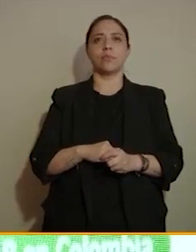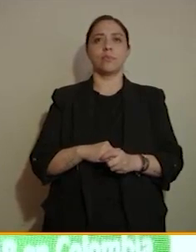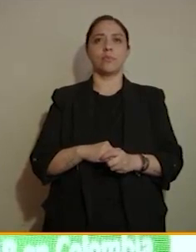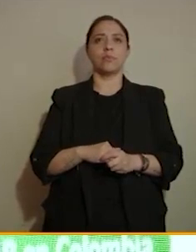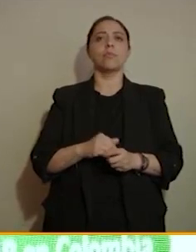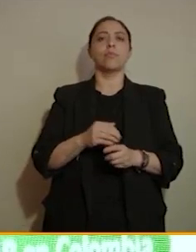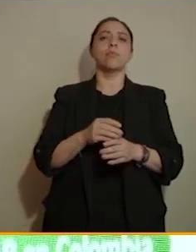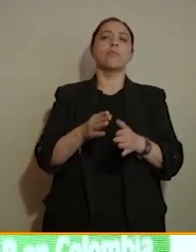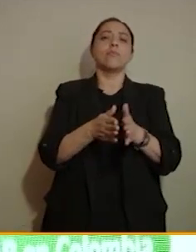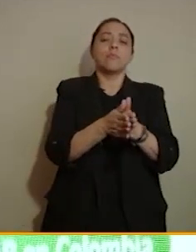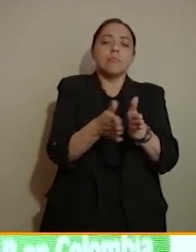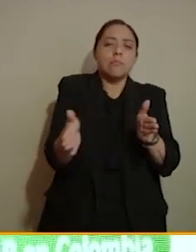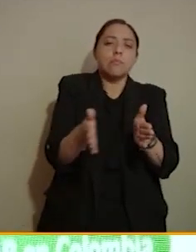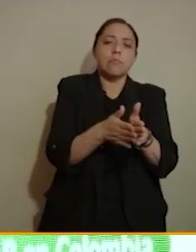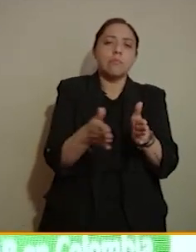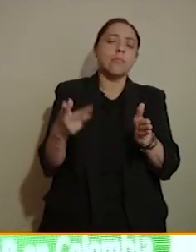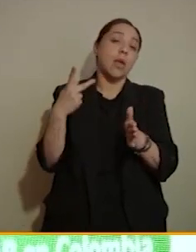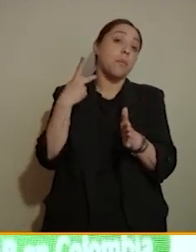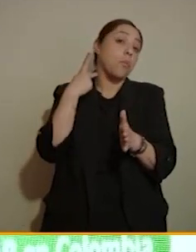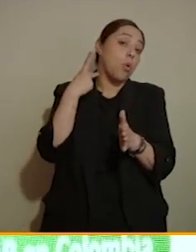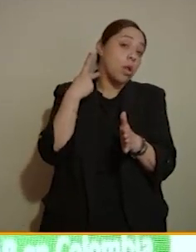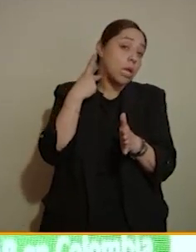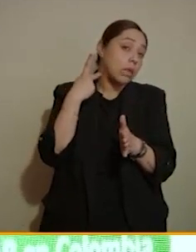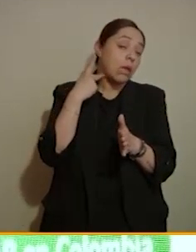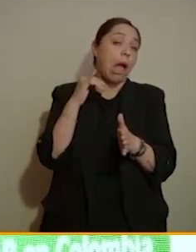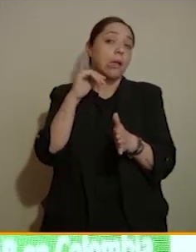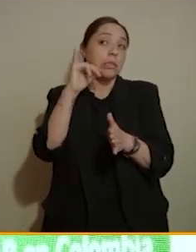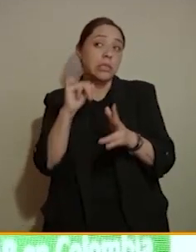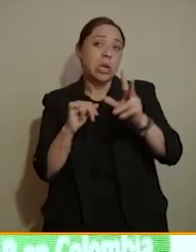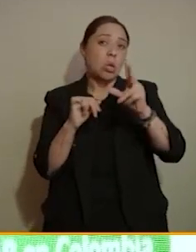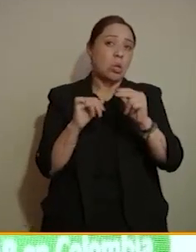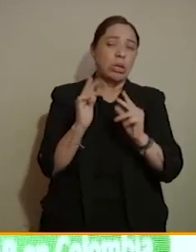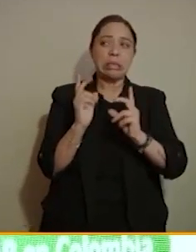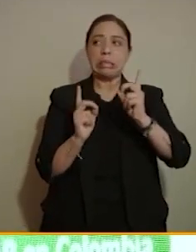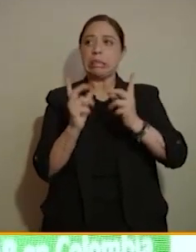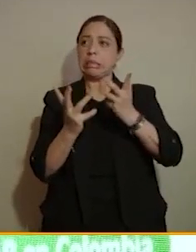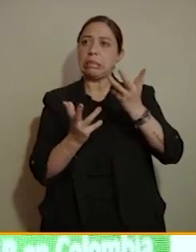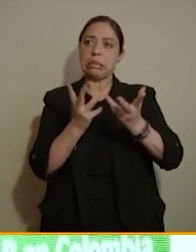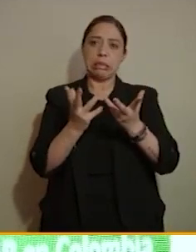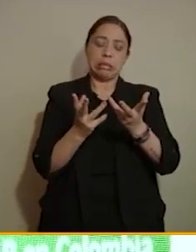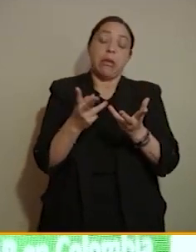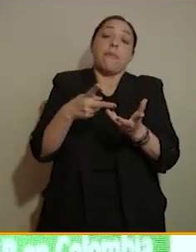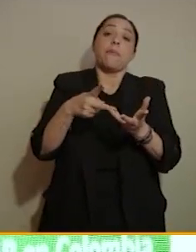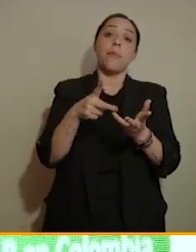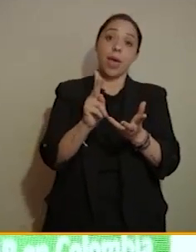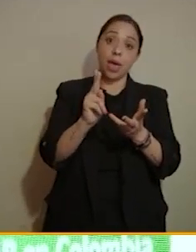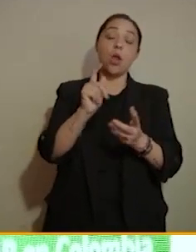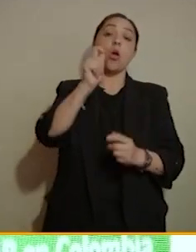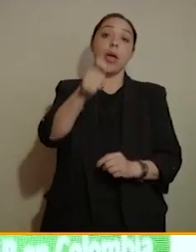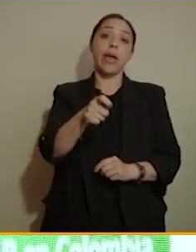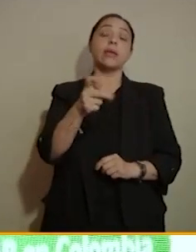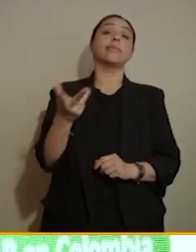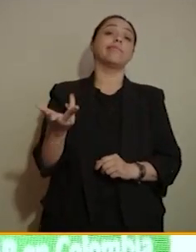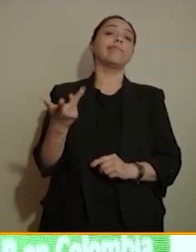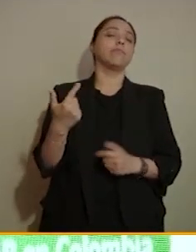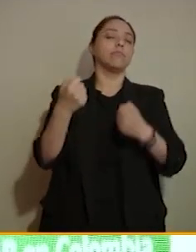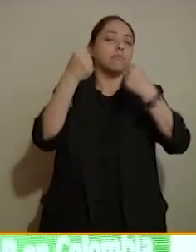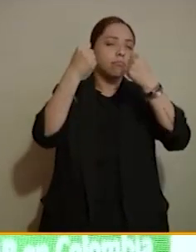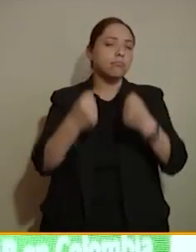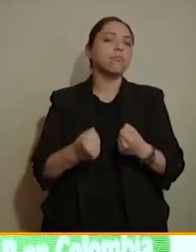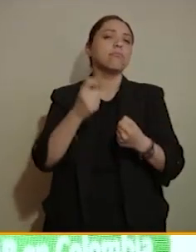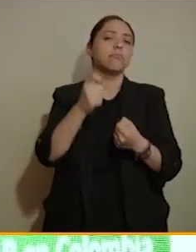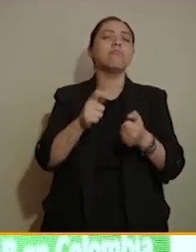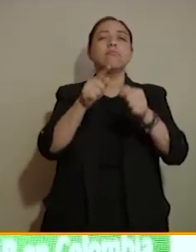periodos políticos inciertos si así sea. Esperemos que sea el caso, pero necesariamente van a tener implicaciones importantes